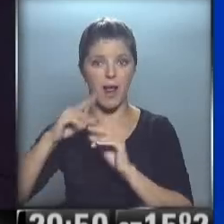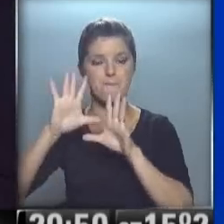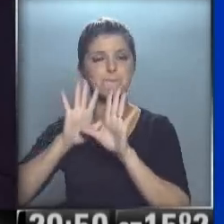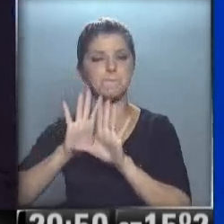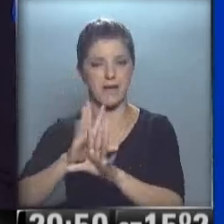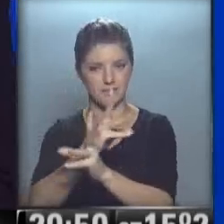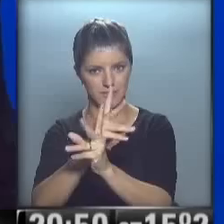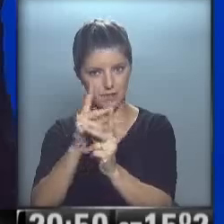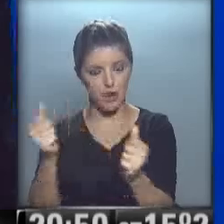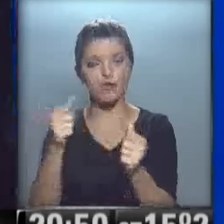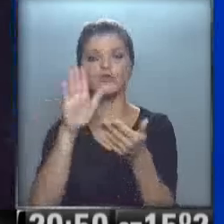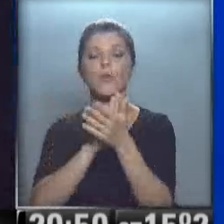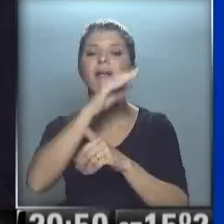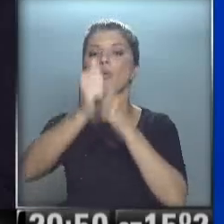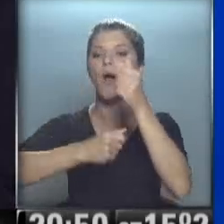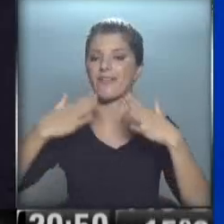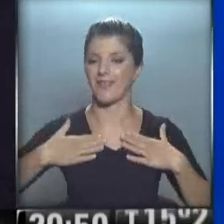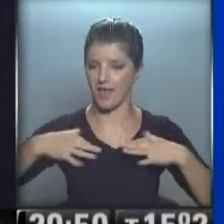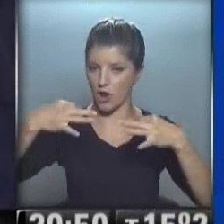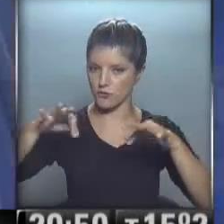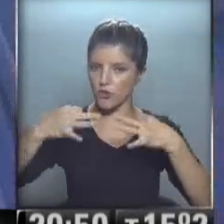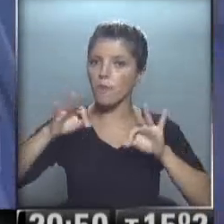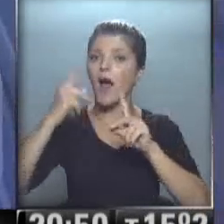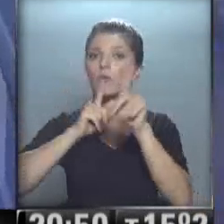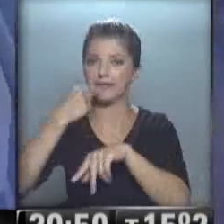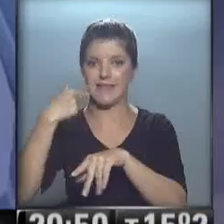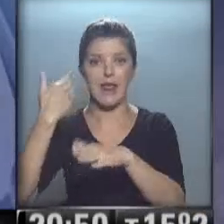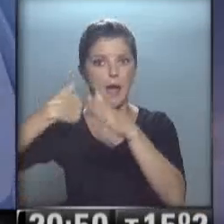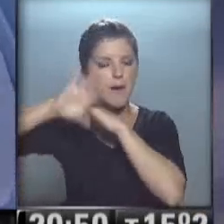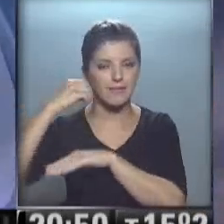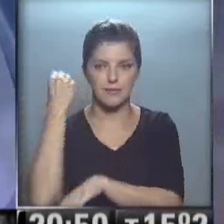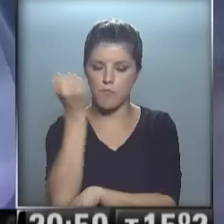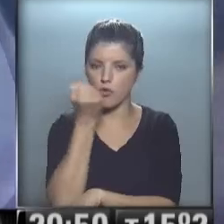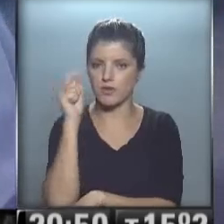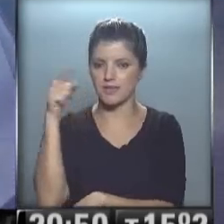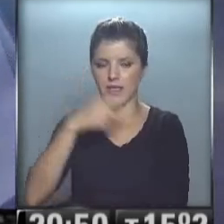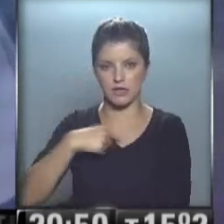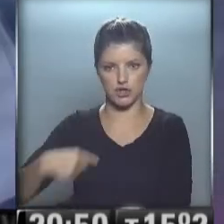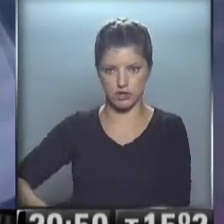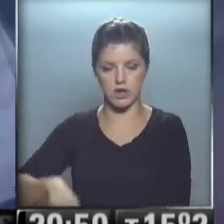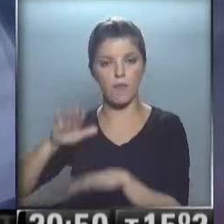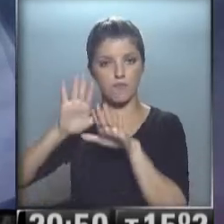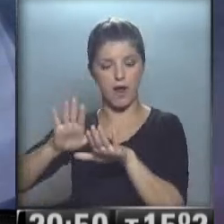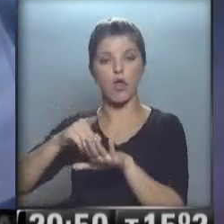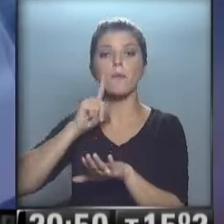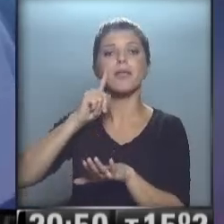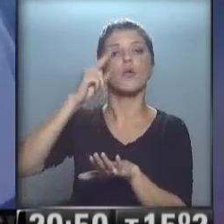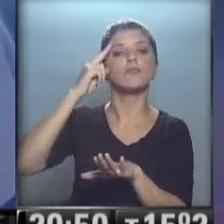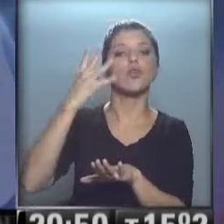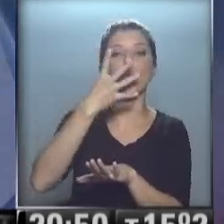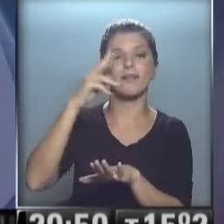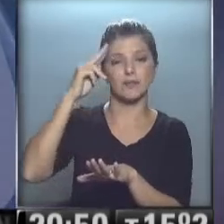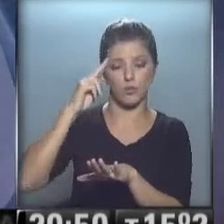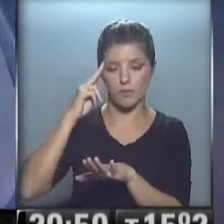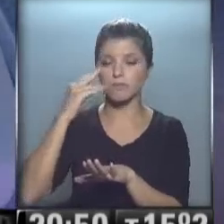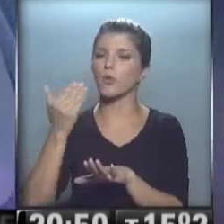industria textil. Algunos dicen que es la huelga más importante en la historia de la República Popular China desde 1949. Cuando se habla